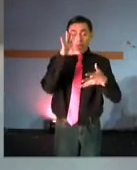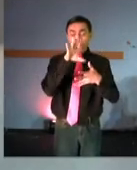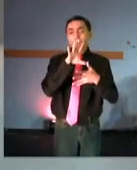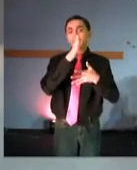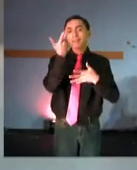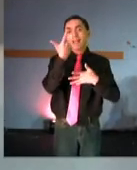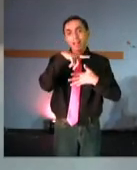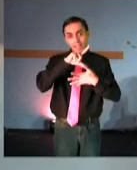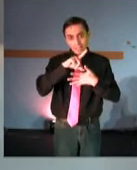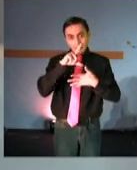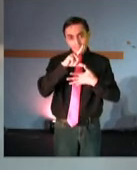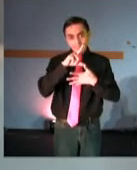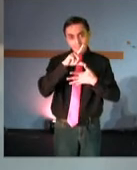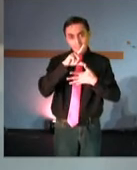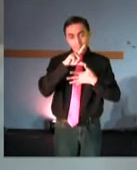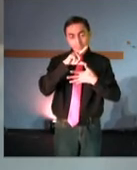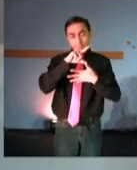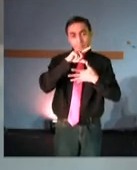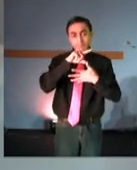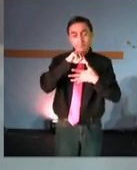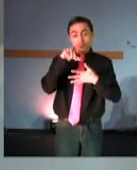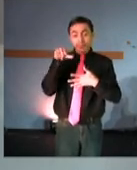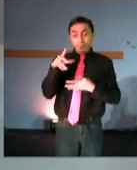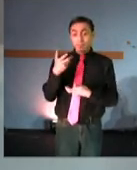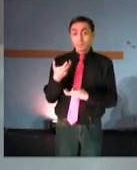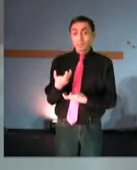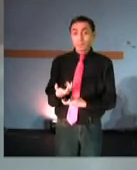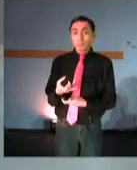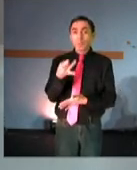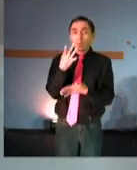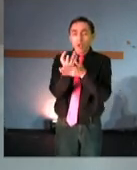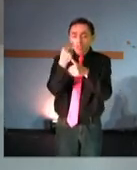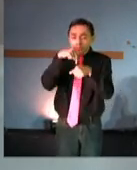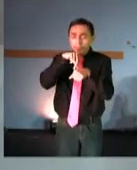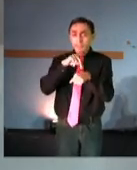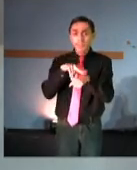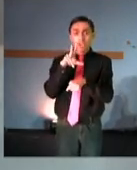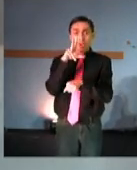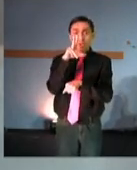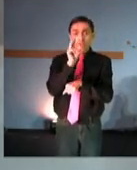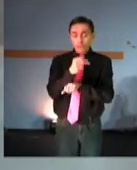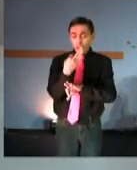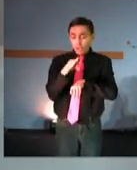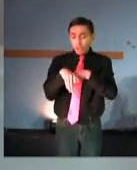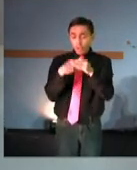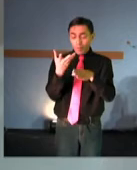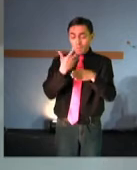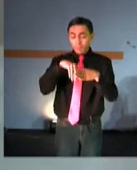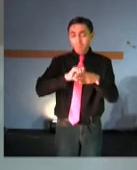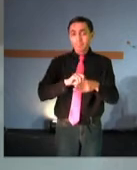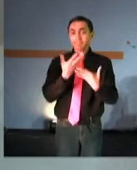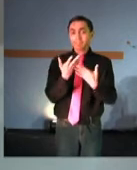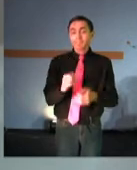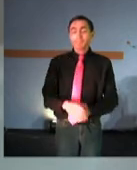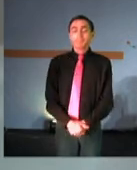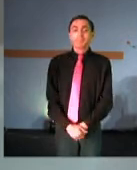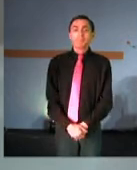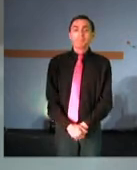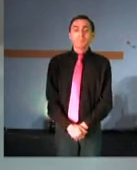Latina, que por lo tanto no son solo nicaragüenses, son de todos nosotros. Tristemente,